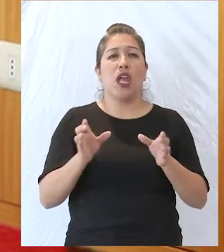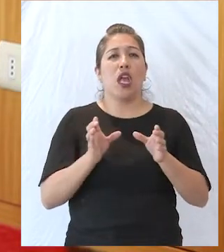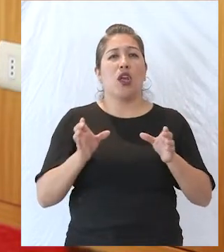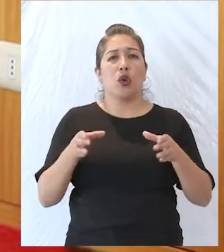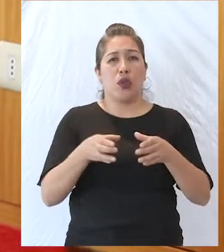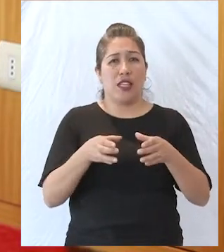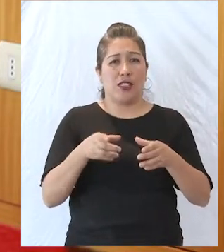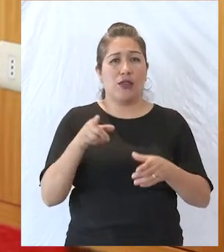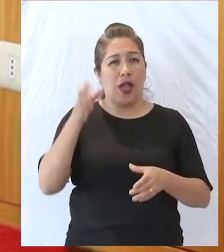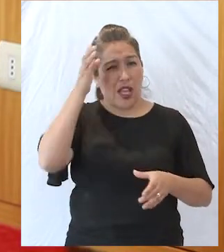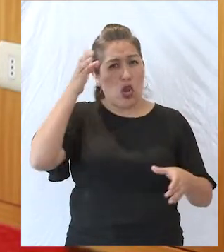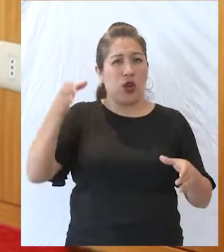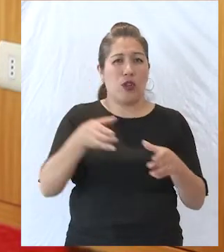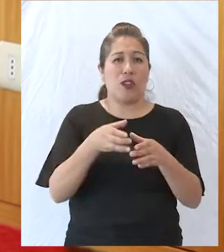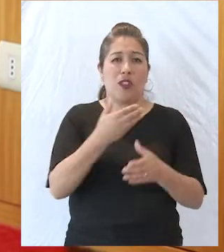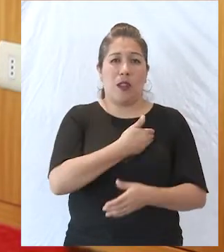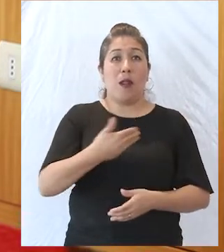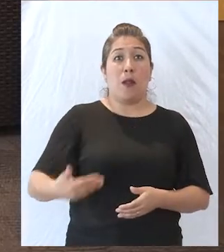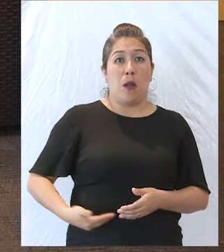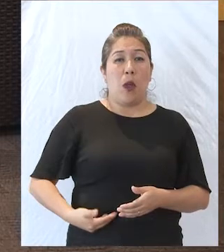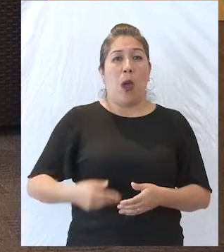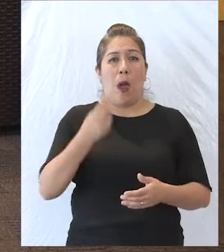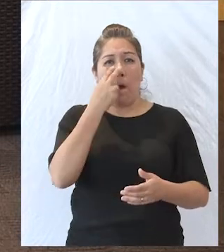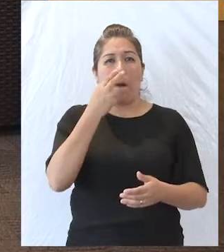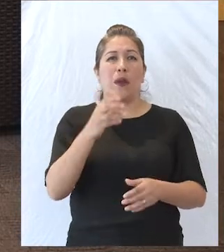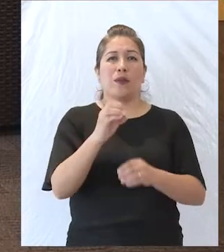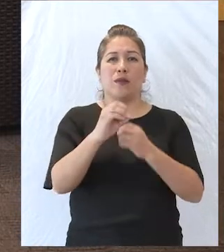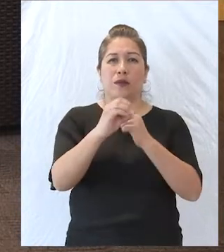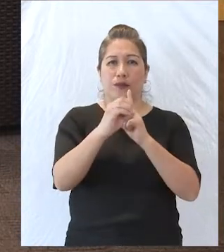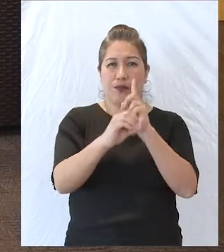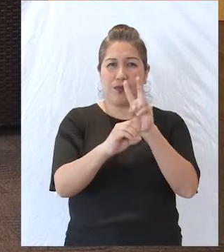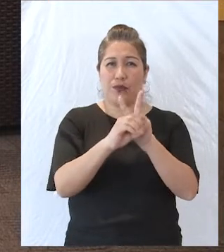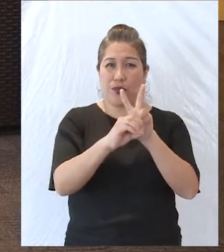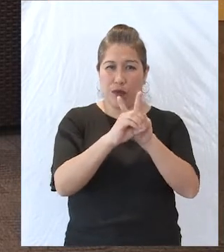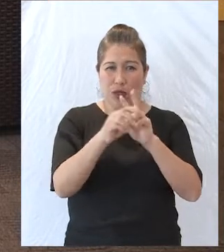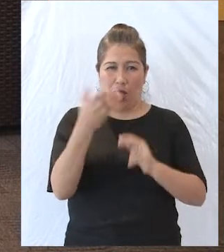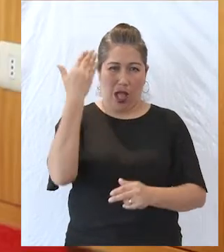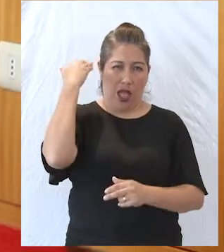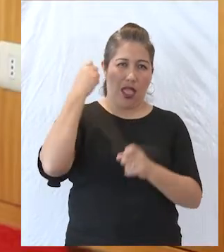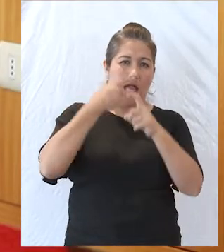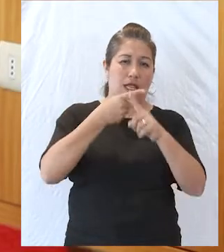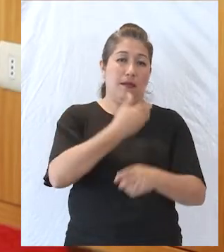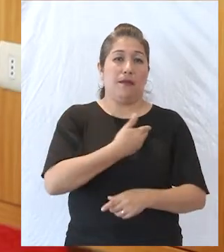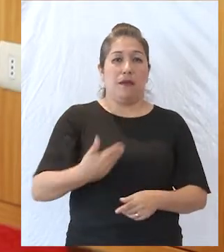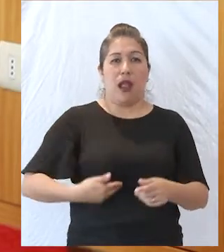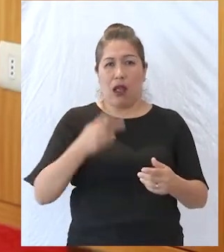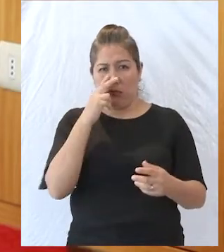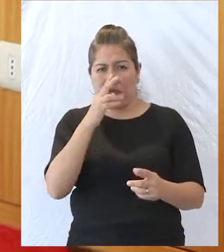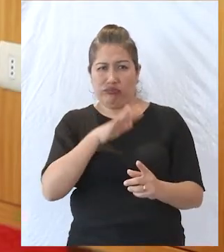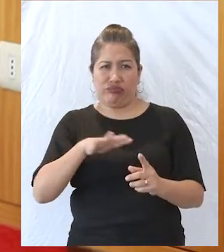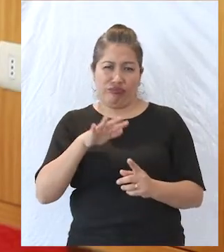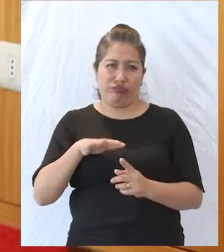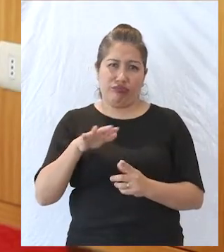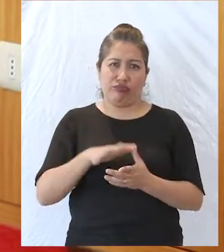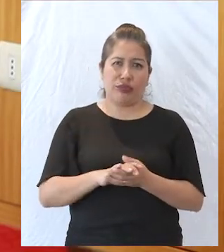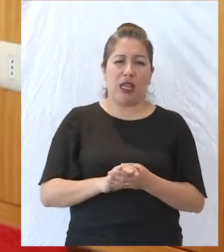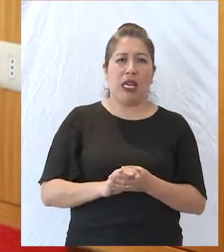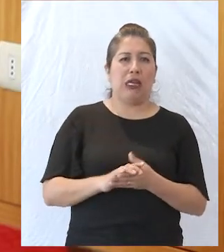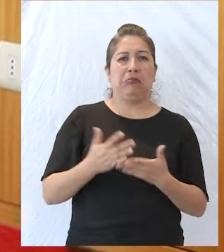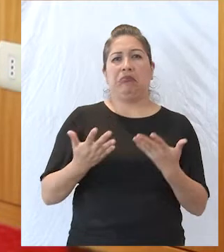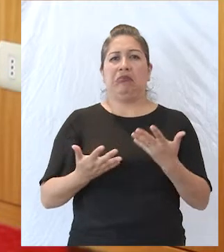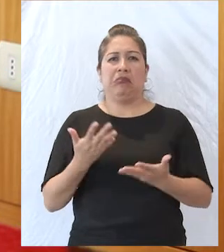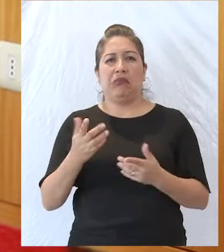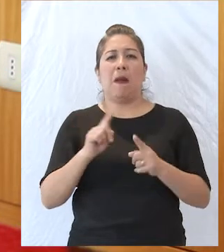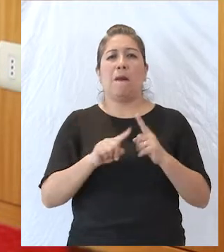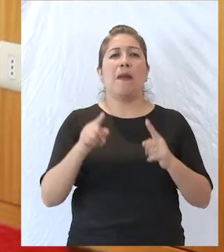unanimidad en el Congreso de la República, pero el presidente Ollanta lo observó y después, en segunda instancia, el Congreso lo aprobó